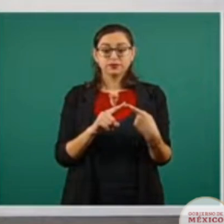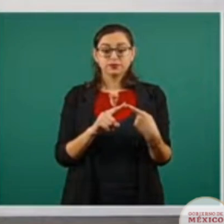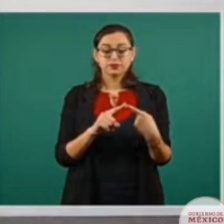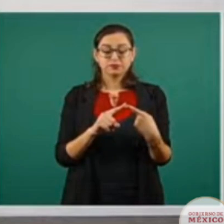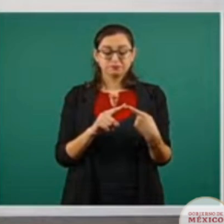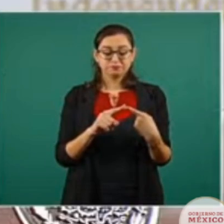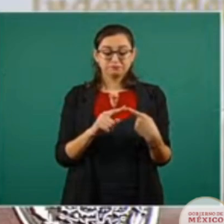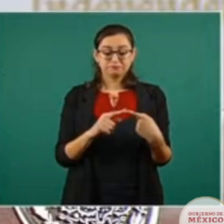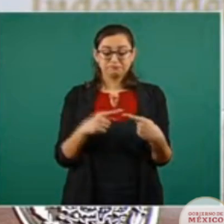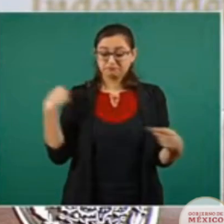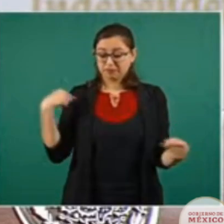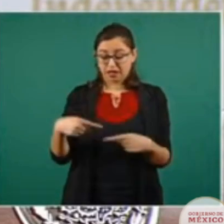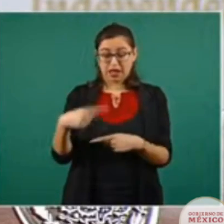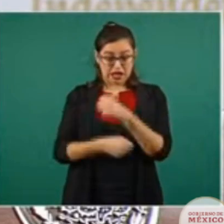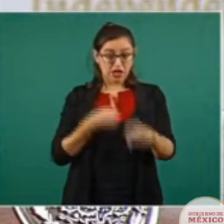conmemoramos